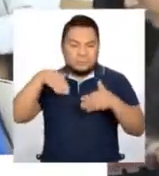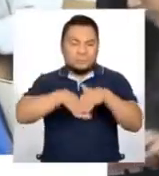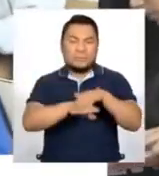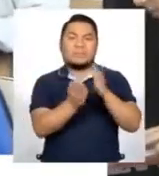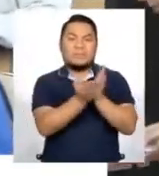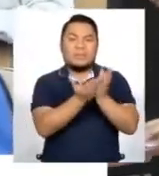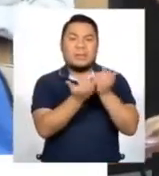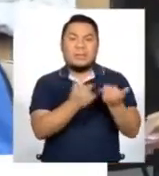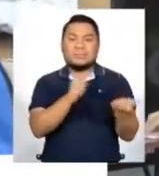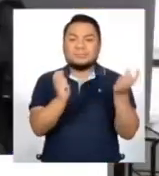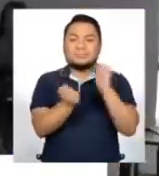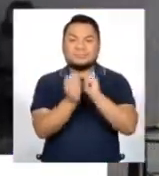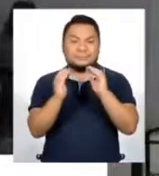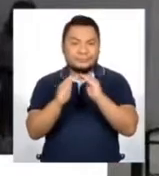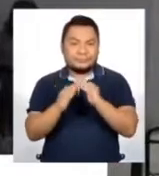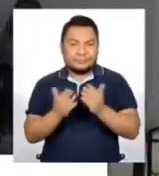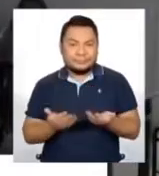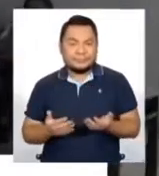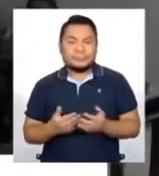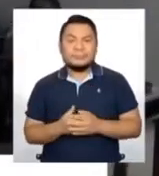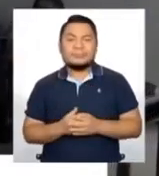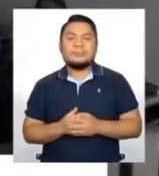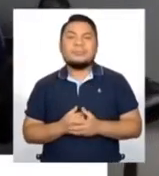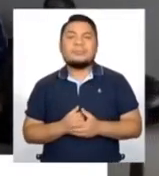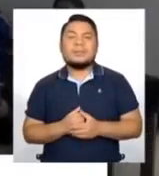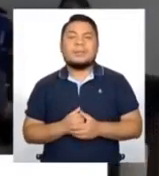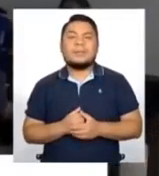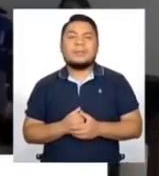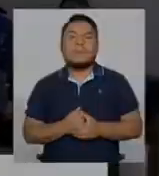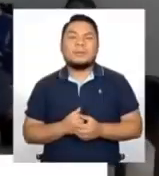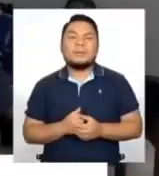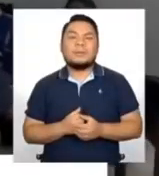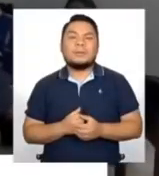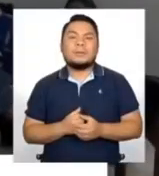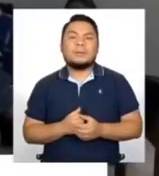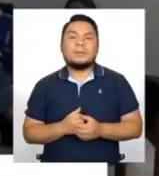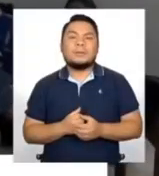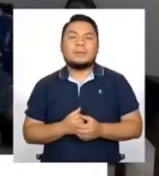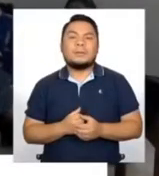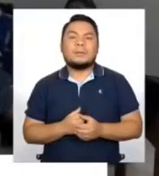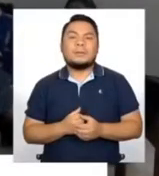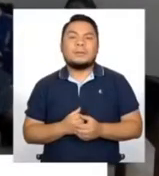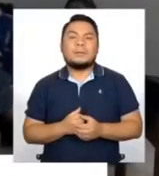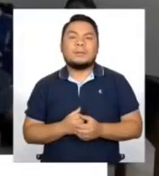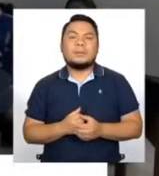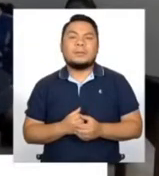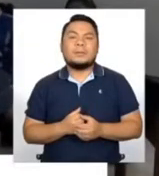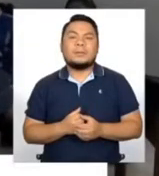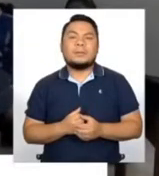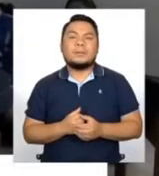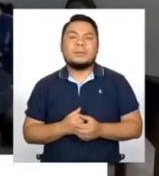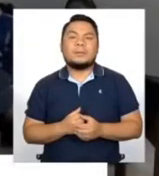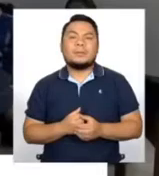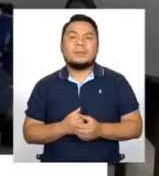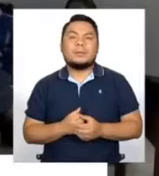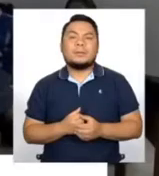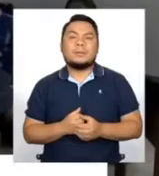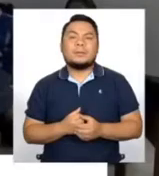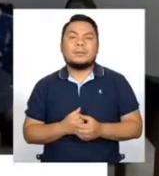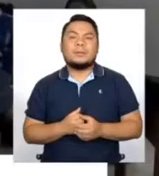casa. Entonces, eso está para mí clarísimo. Y lo que comenta, y he escuchado también declaraciones